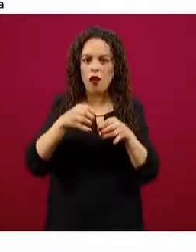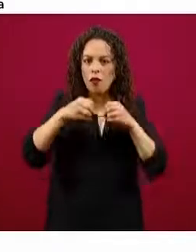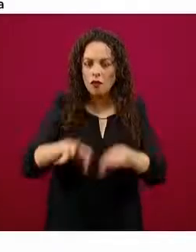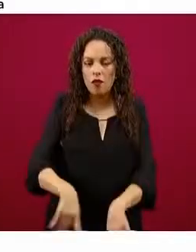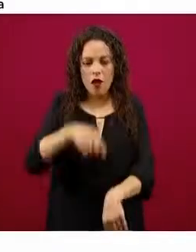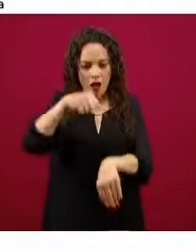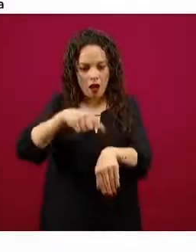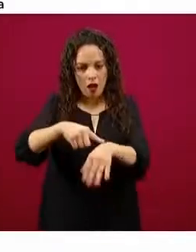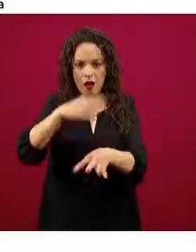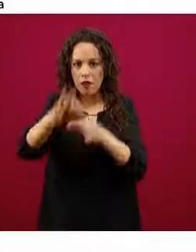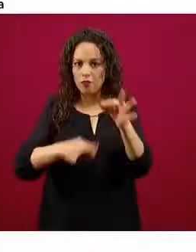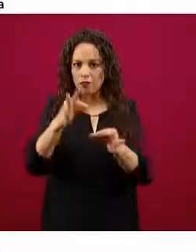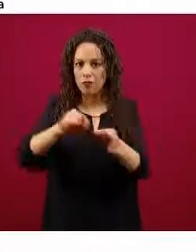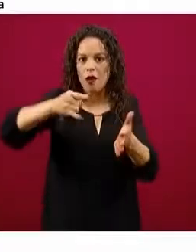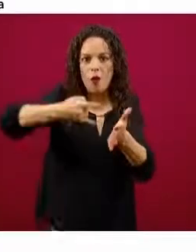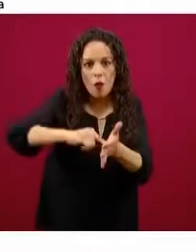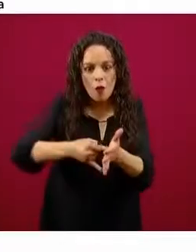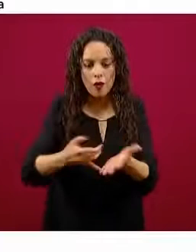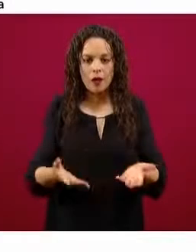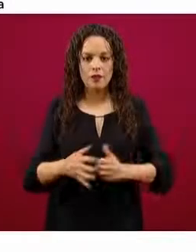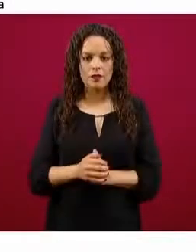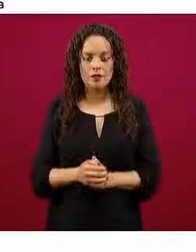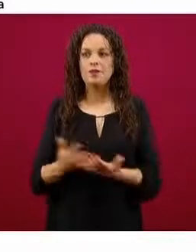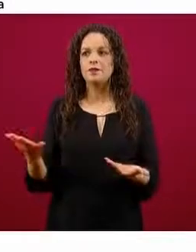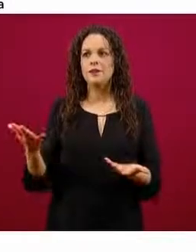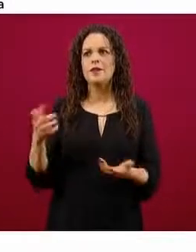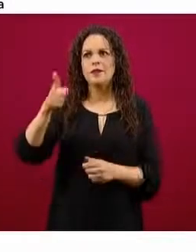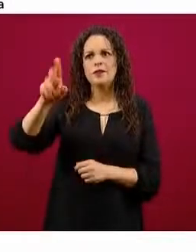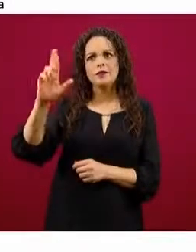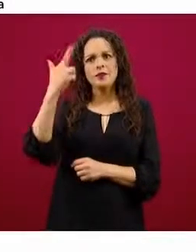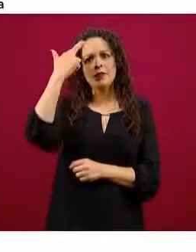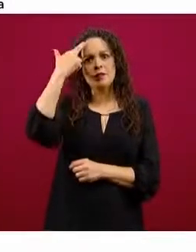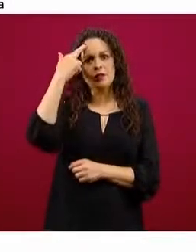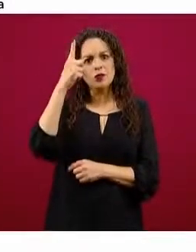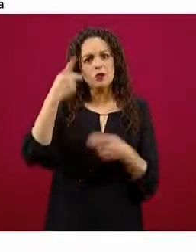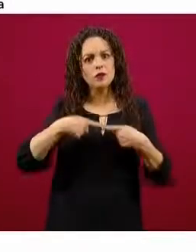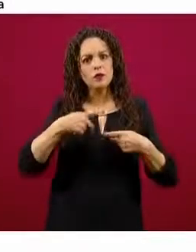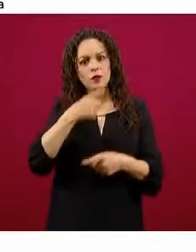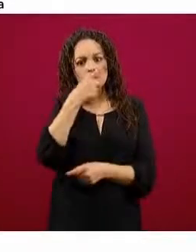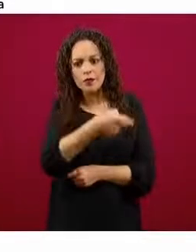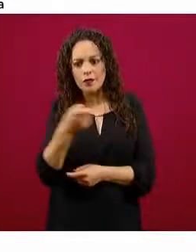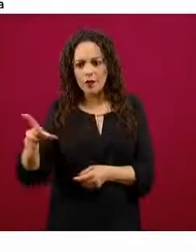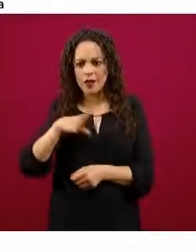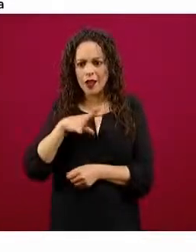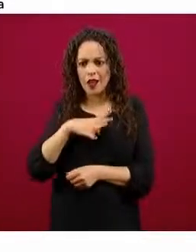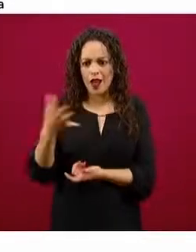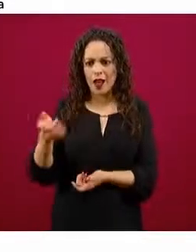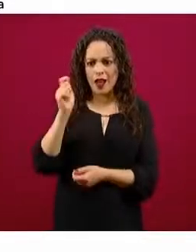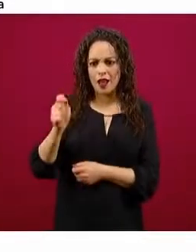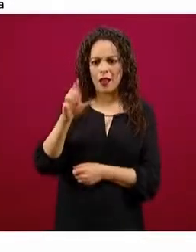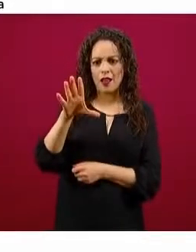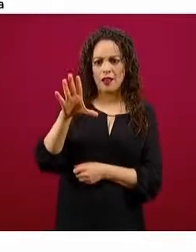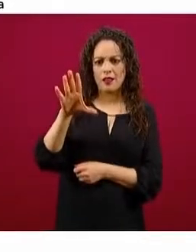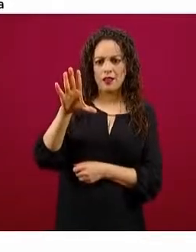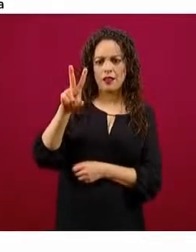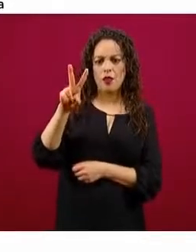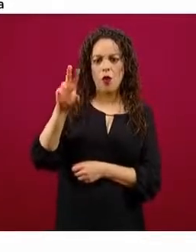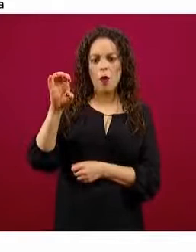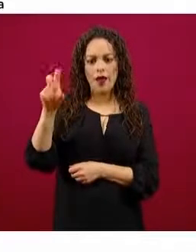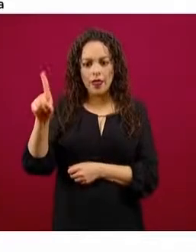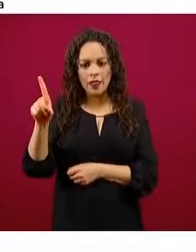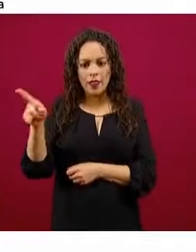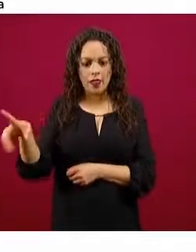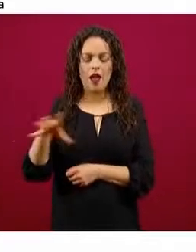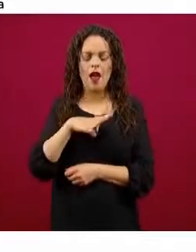determinada. Y de algún modo alguien se acordó, pues está el CEBOED, hay que adaptarlo a la pandemia, y entonces pues se